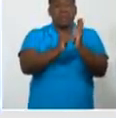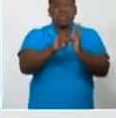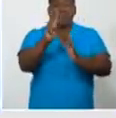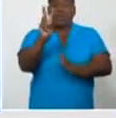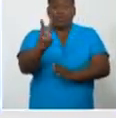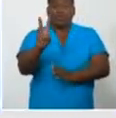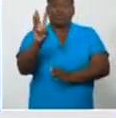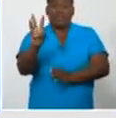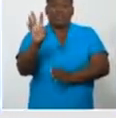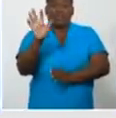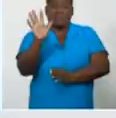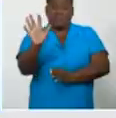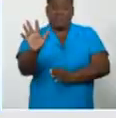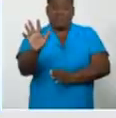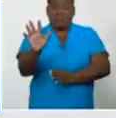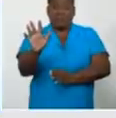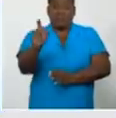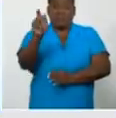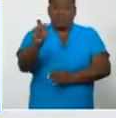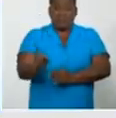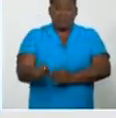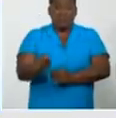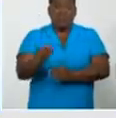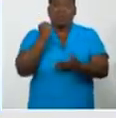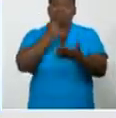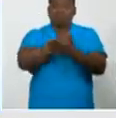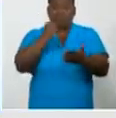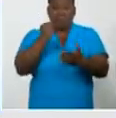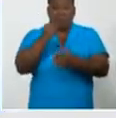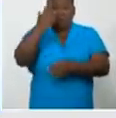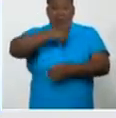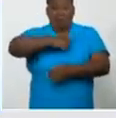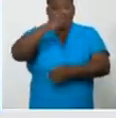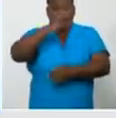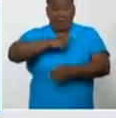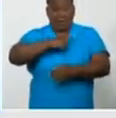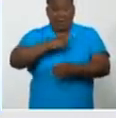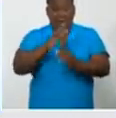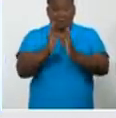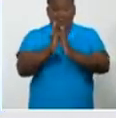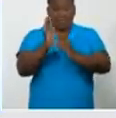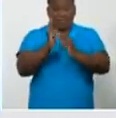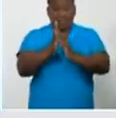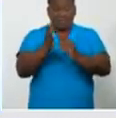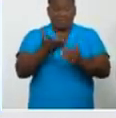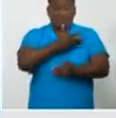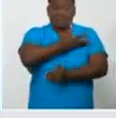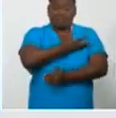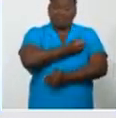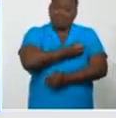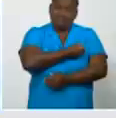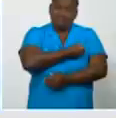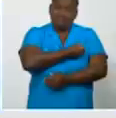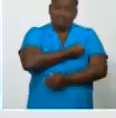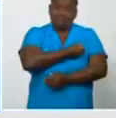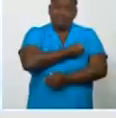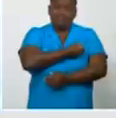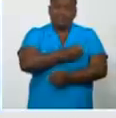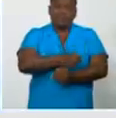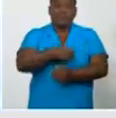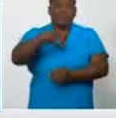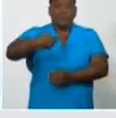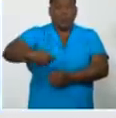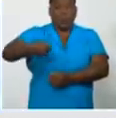17.235 casos confirmados en el mes de abril, pues lamentablemente todos estos días se